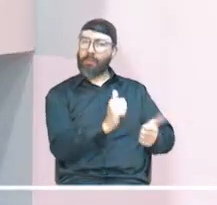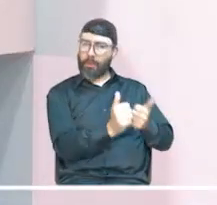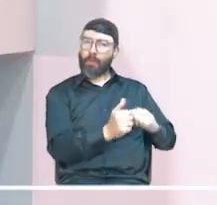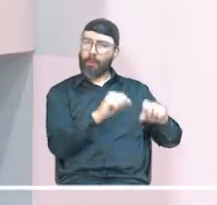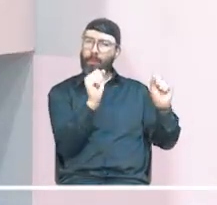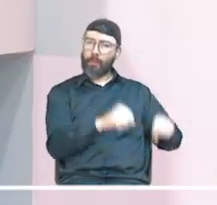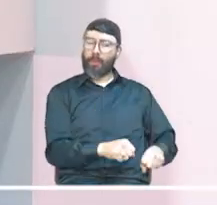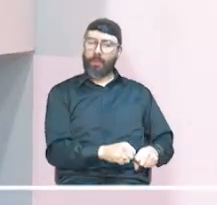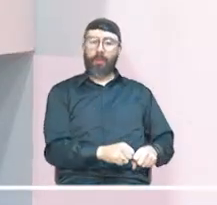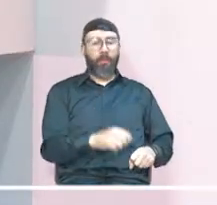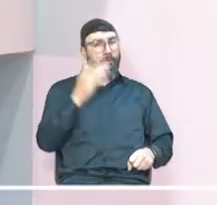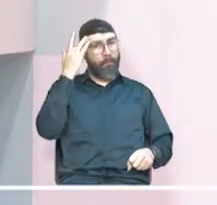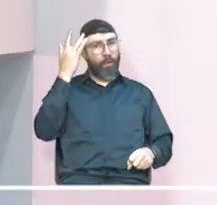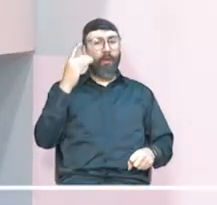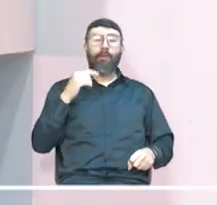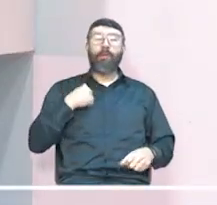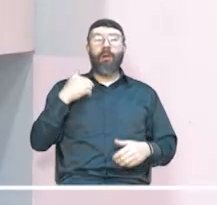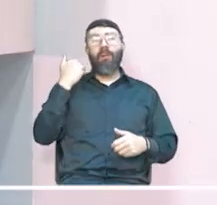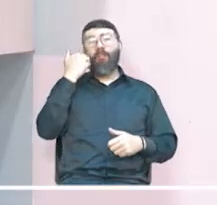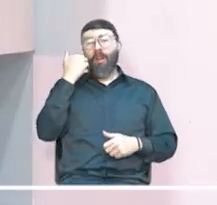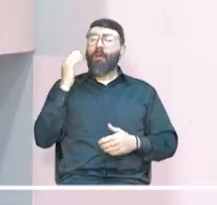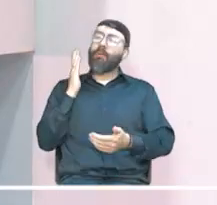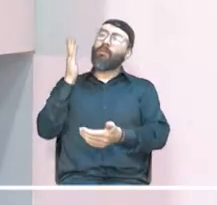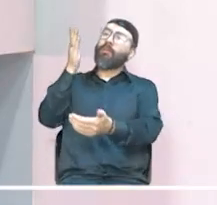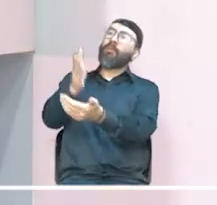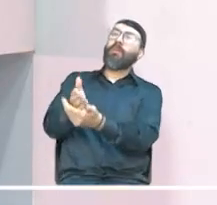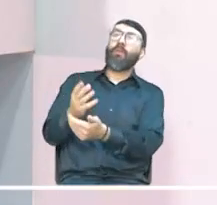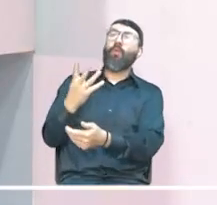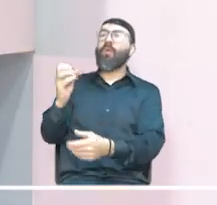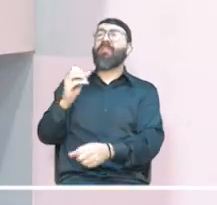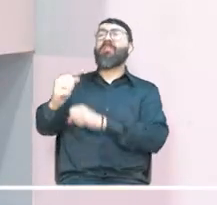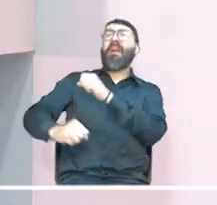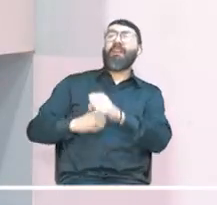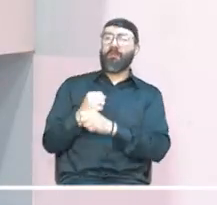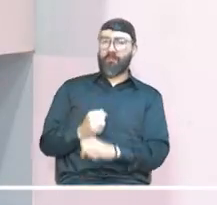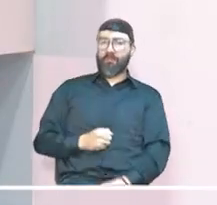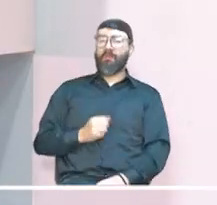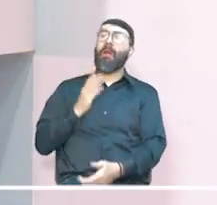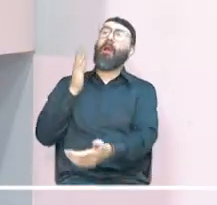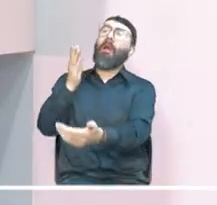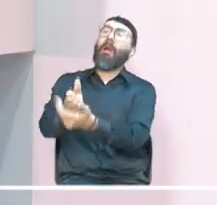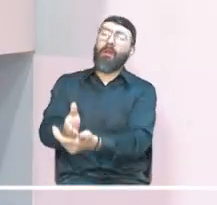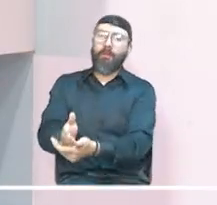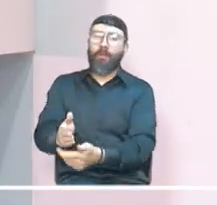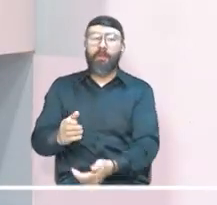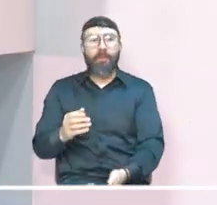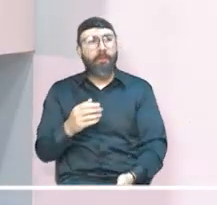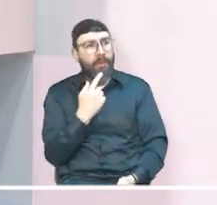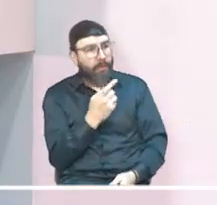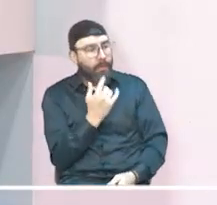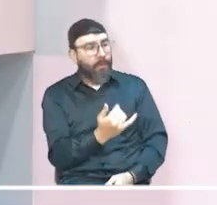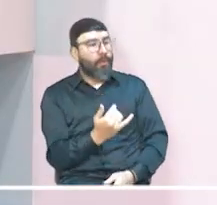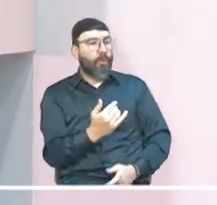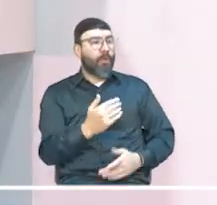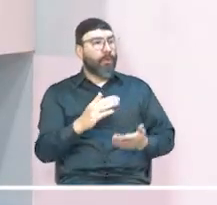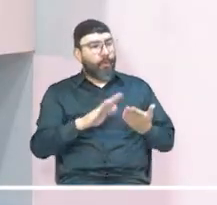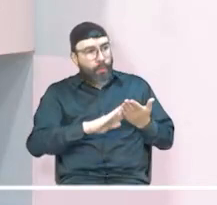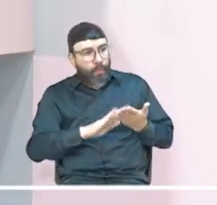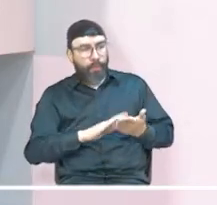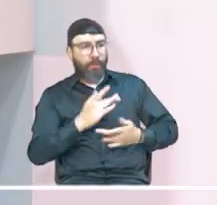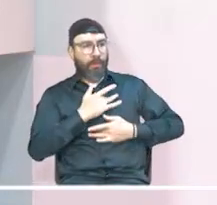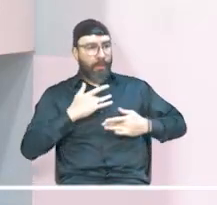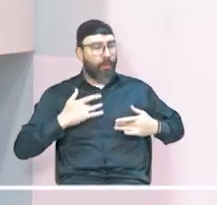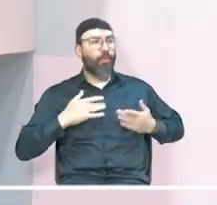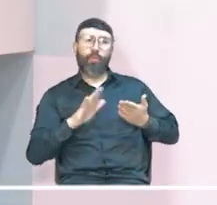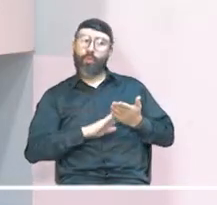tarde, entonces llegamos a los 20 y tantos, 30 y algo, 40, 50, y les decimos a nuestros pacientes que la salud para sus problemas, para la